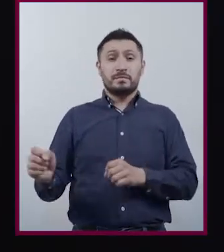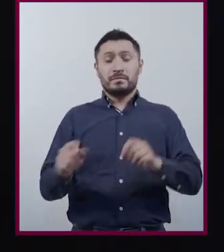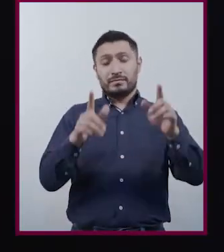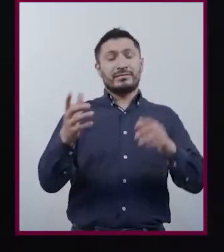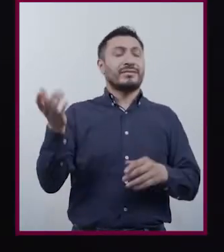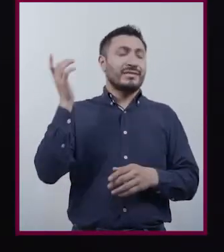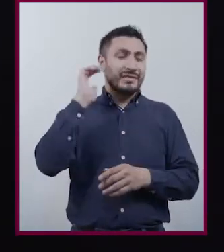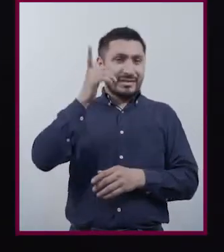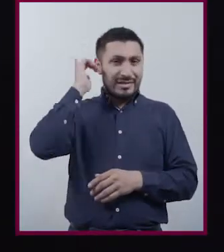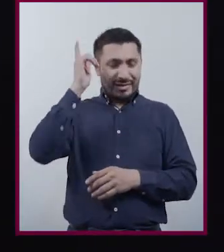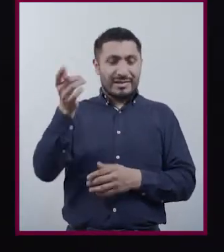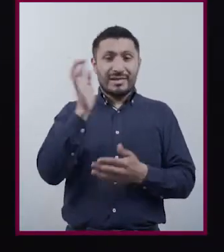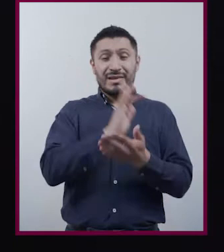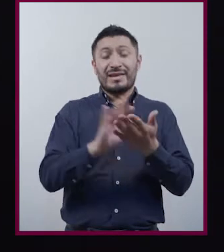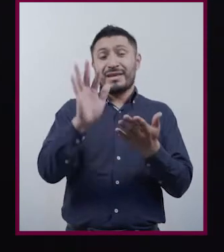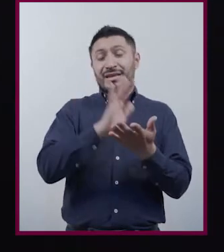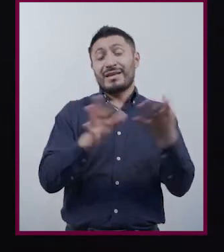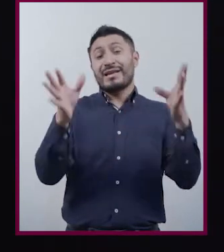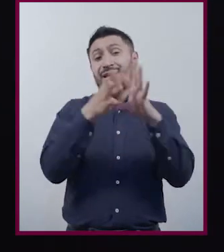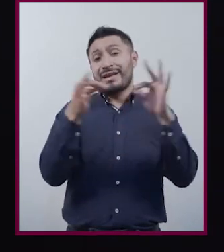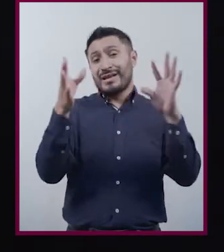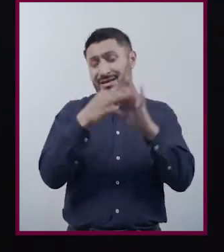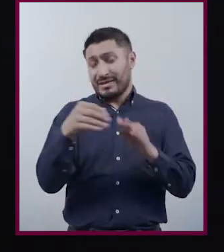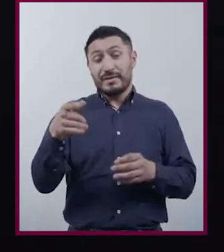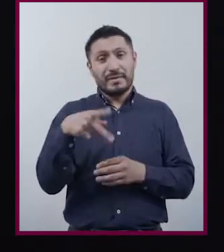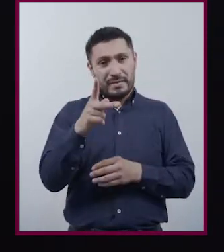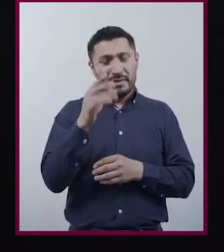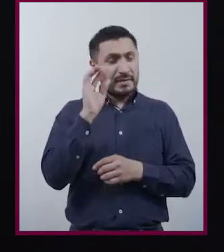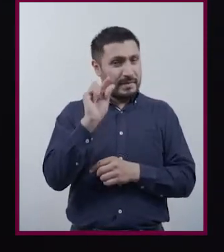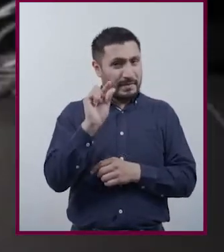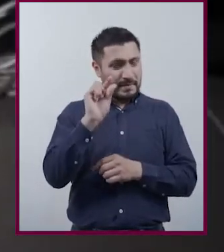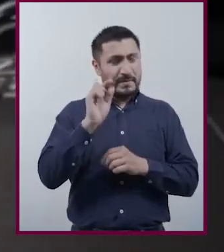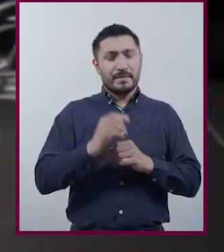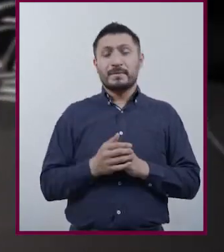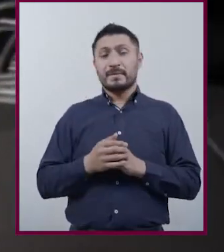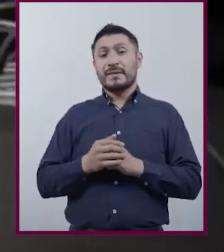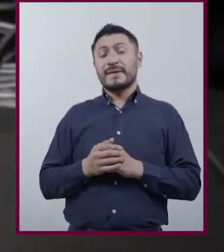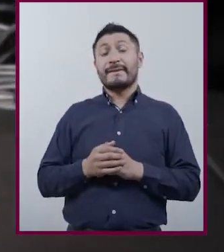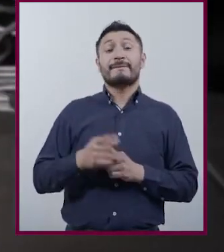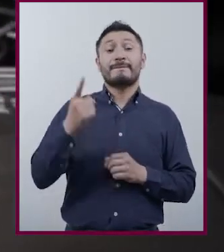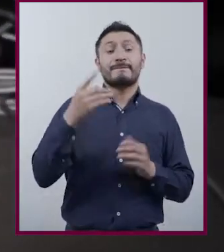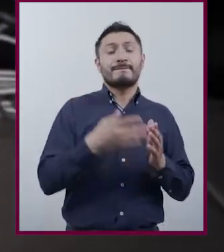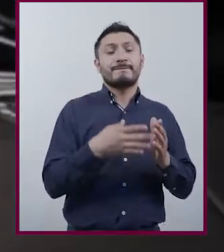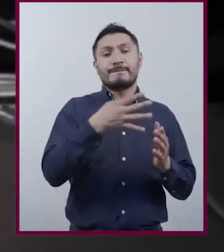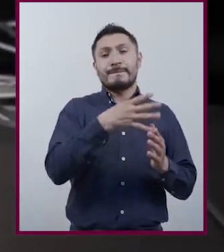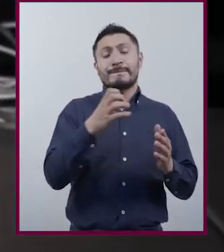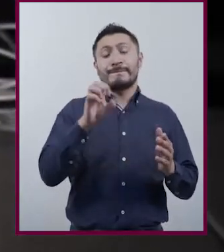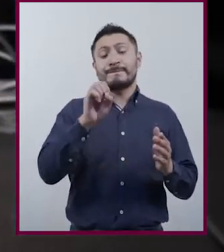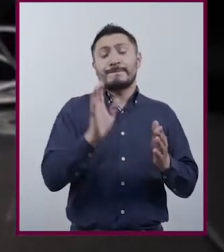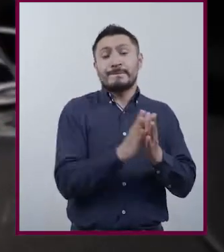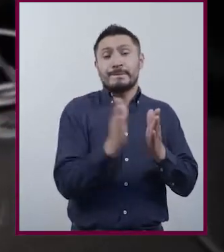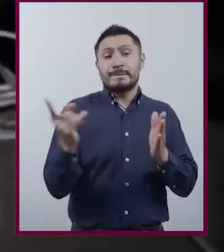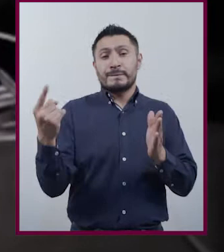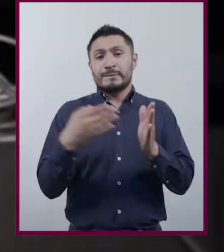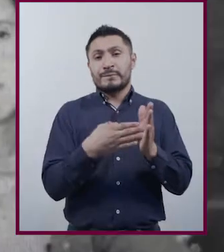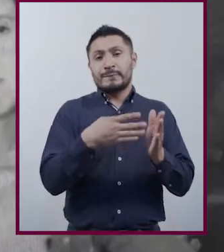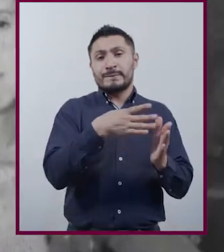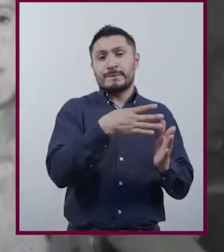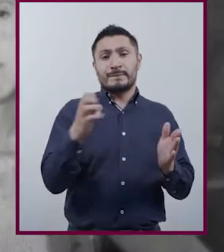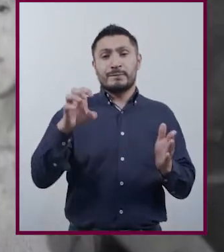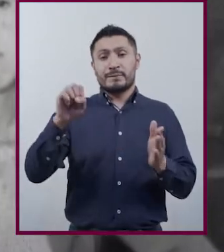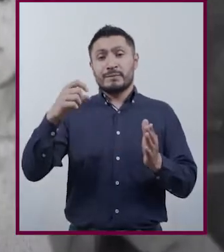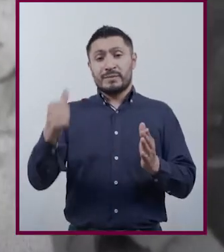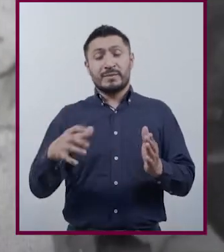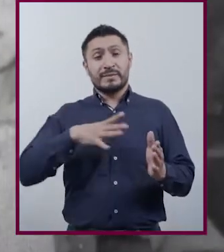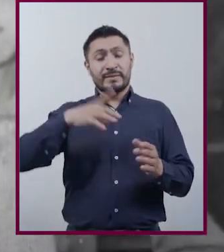morimos de ganas de desmenuzar contigo, pero ya merito, ya merito. De 1960 a 1966